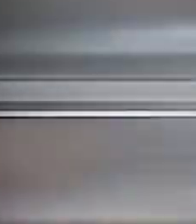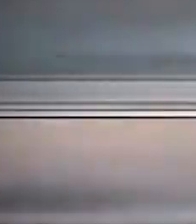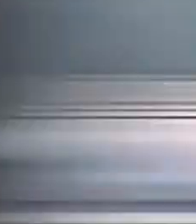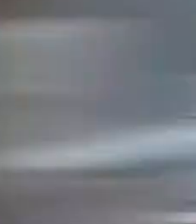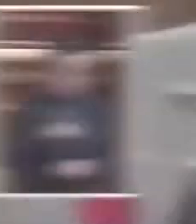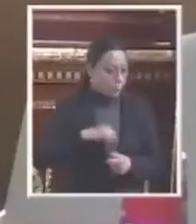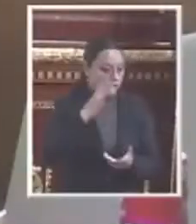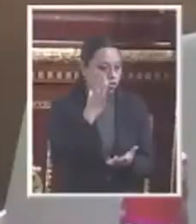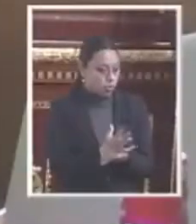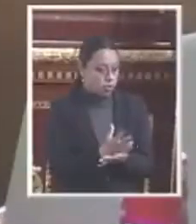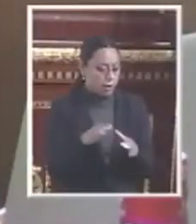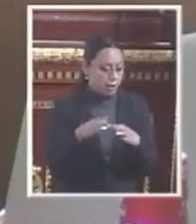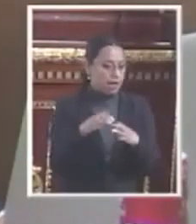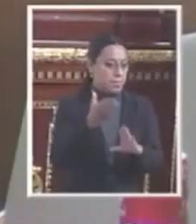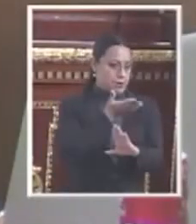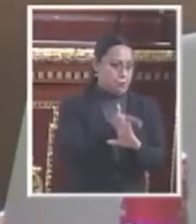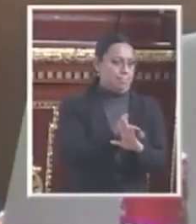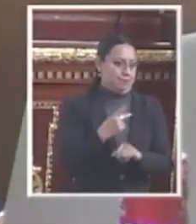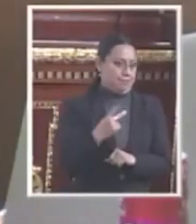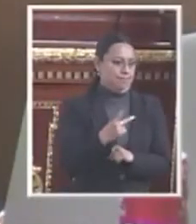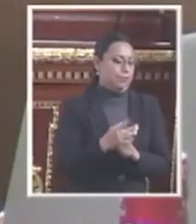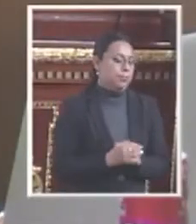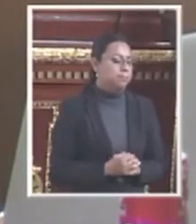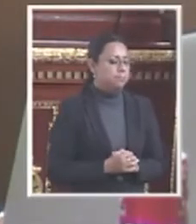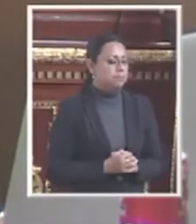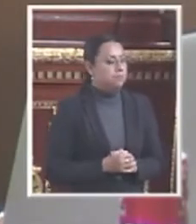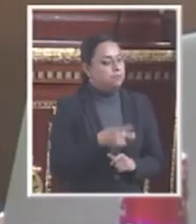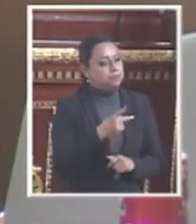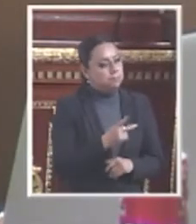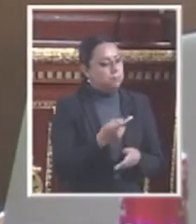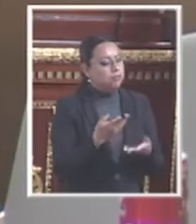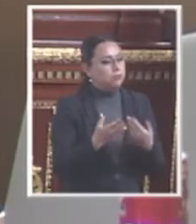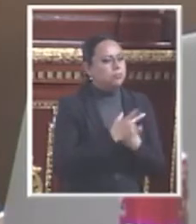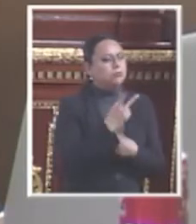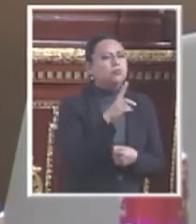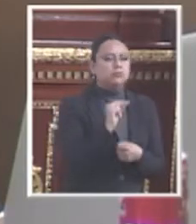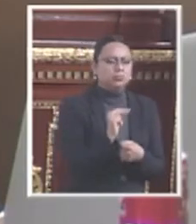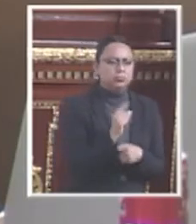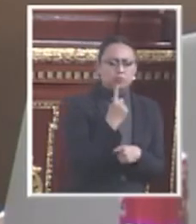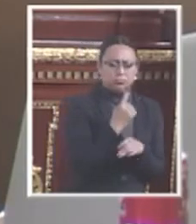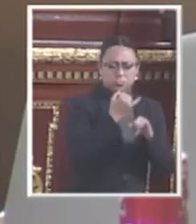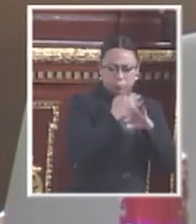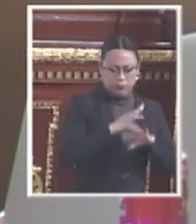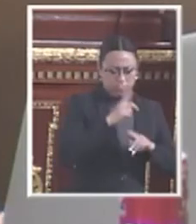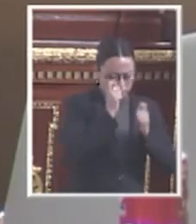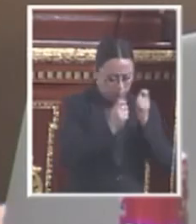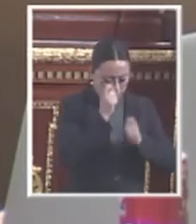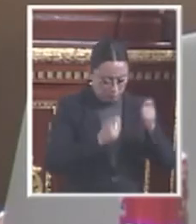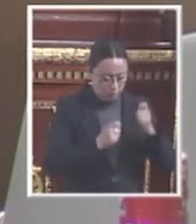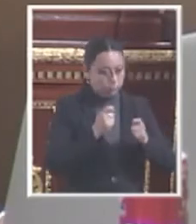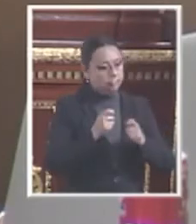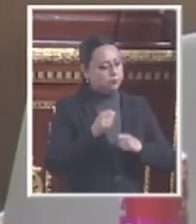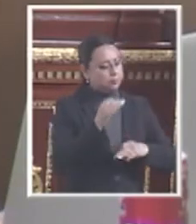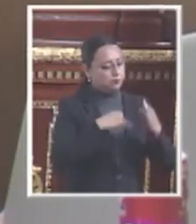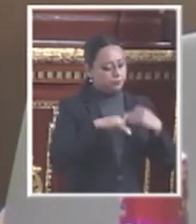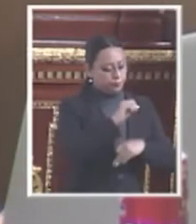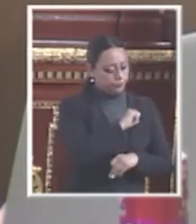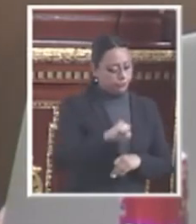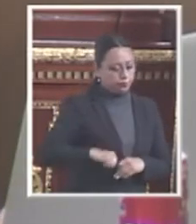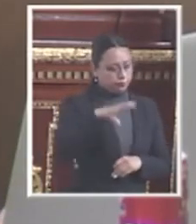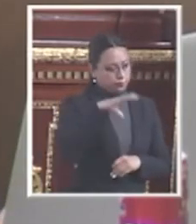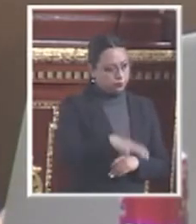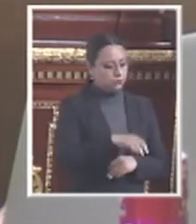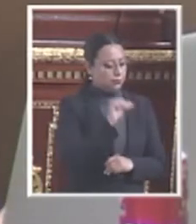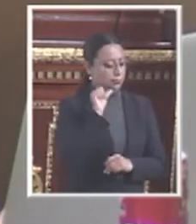reviró. ¿Por qué no también, entonces, que sea un informe pormenorizado de las alcaldías en su totalidad